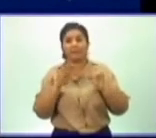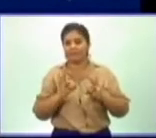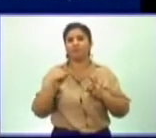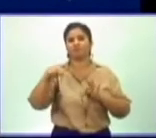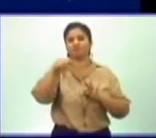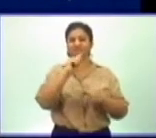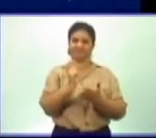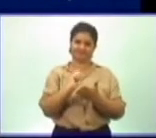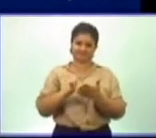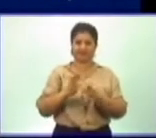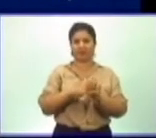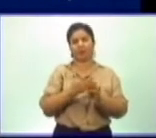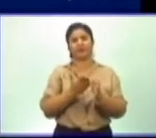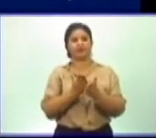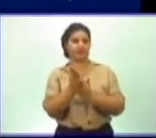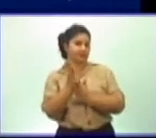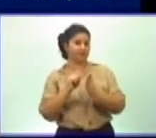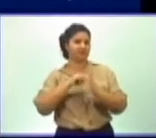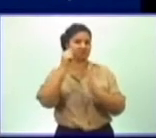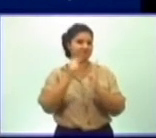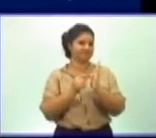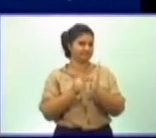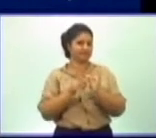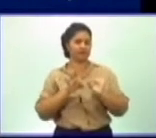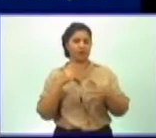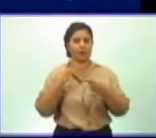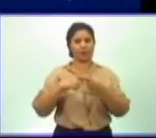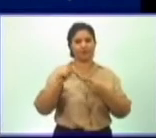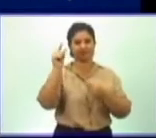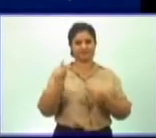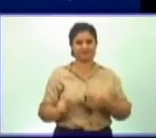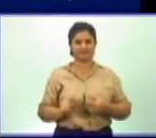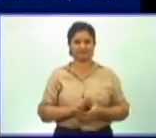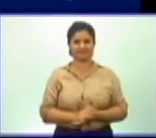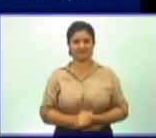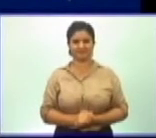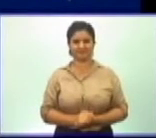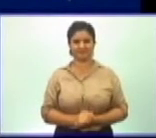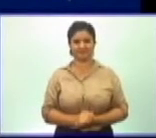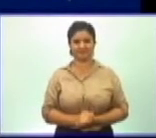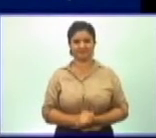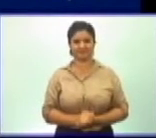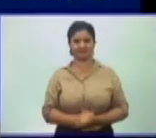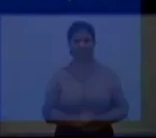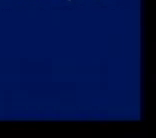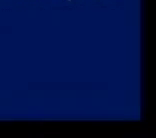entonces continuamos caracterizando al otro personaje.